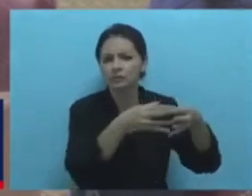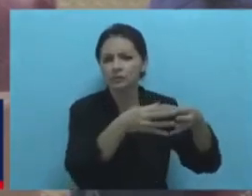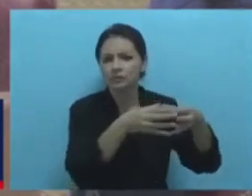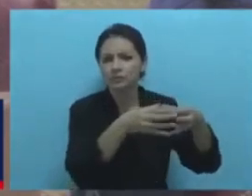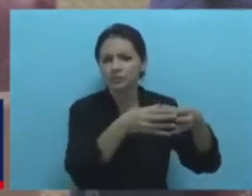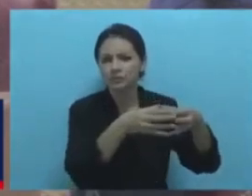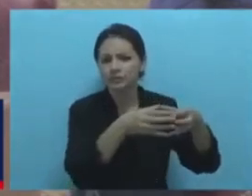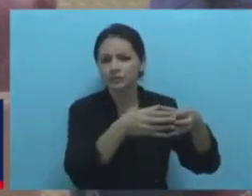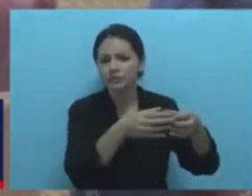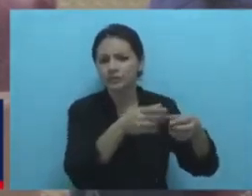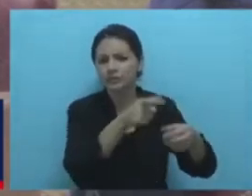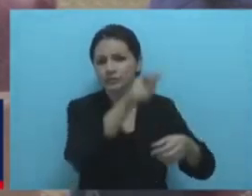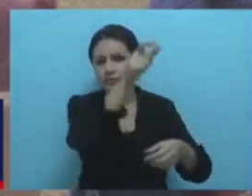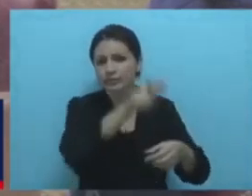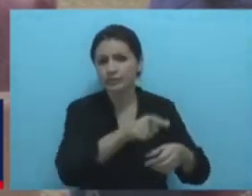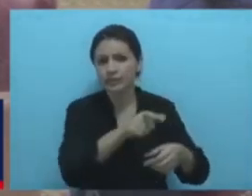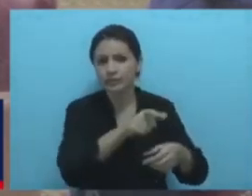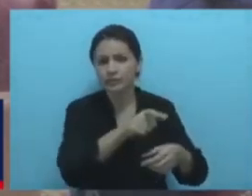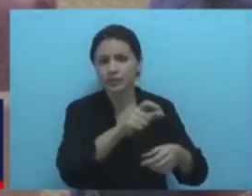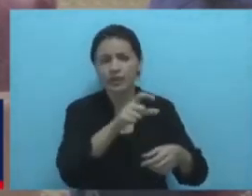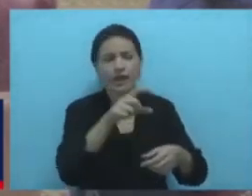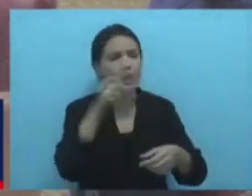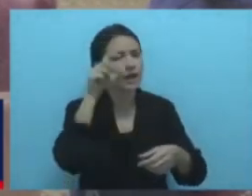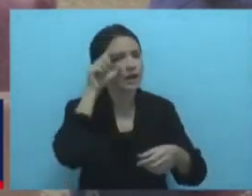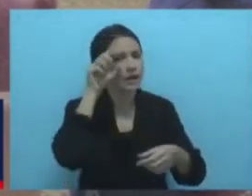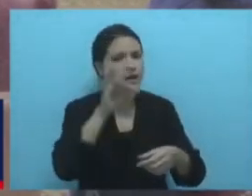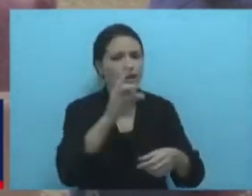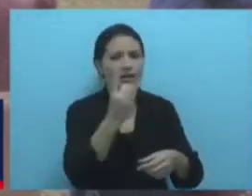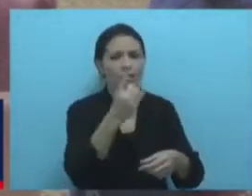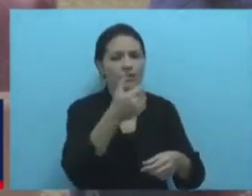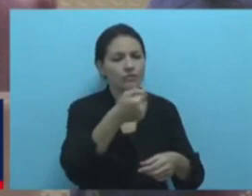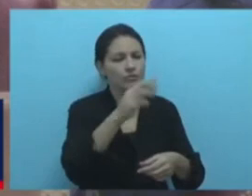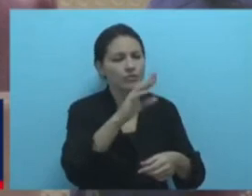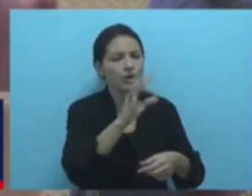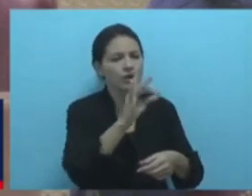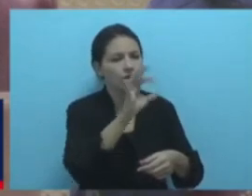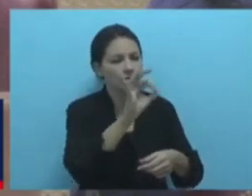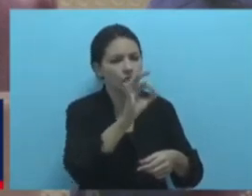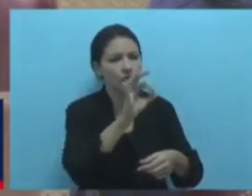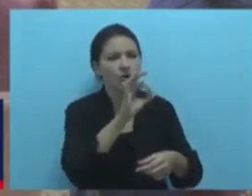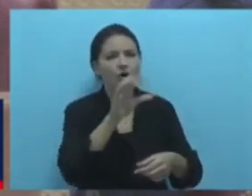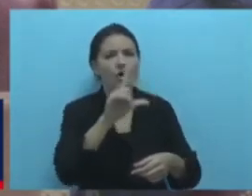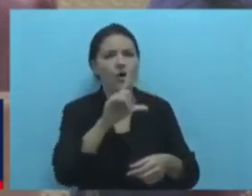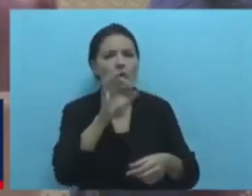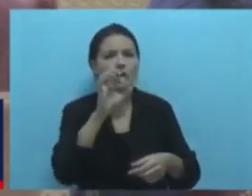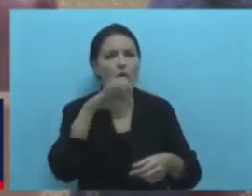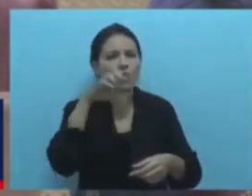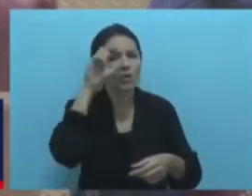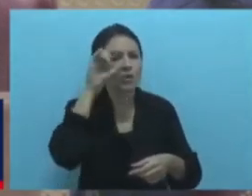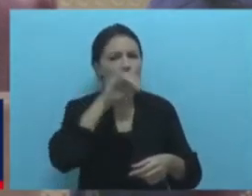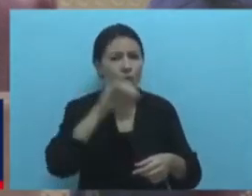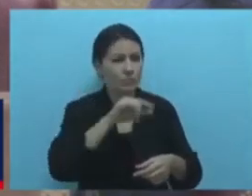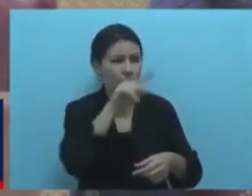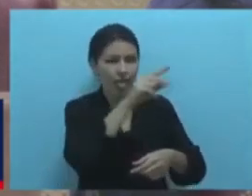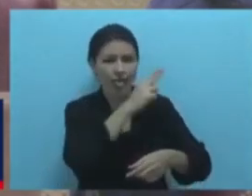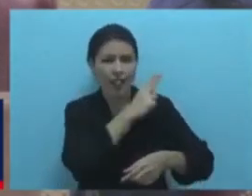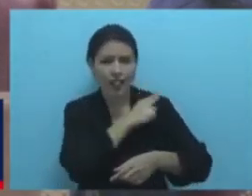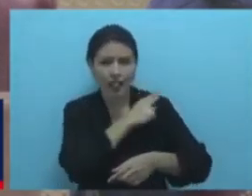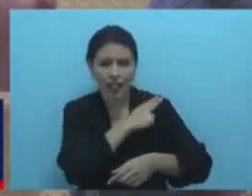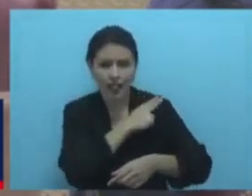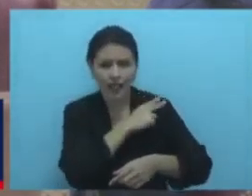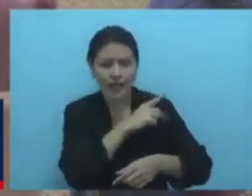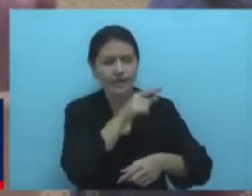en toda su historia que fue Eduardo J López y que tenía como jefe de la barra En aquel momento a Roberto